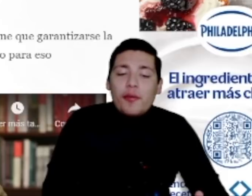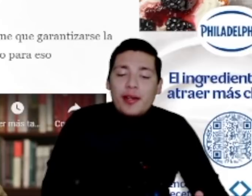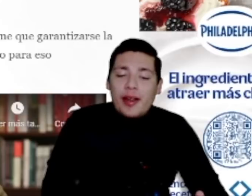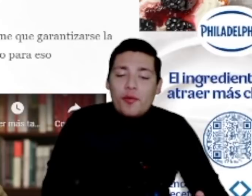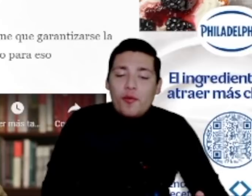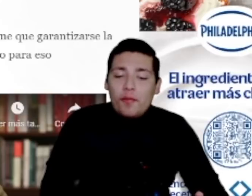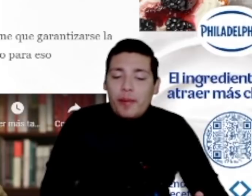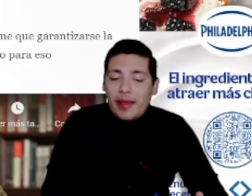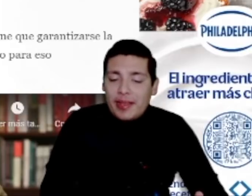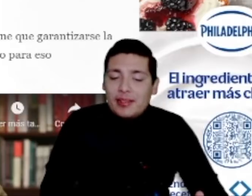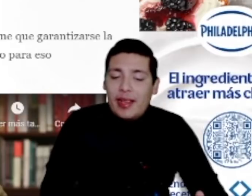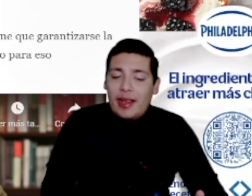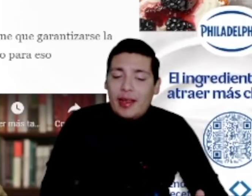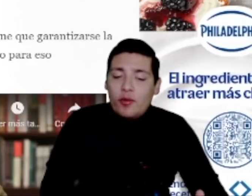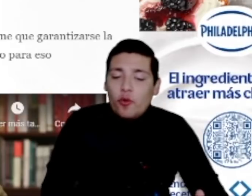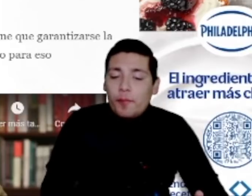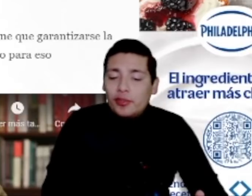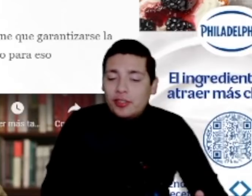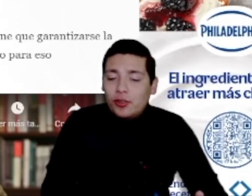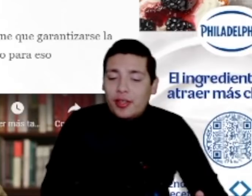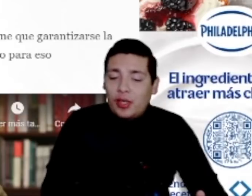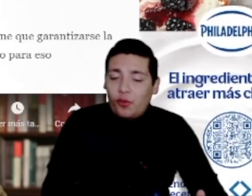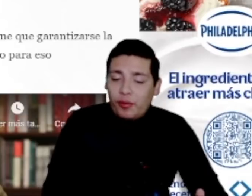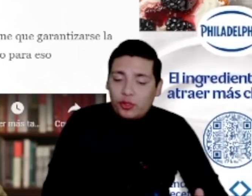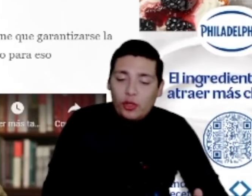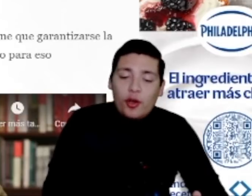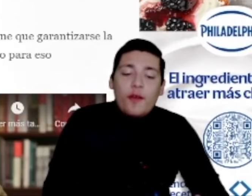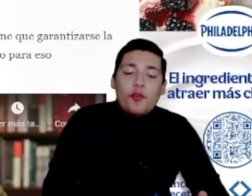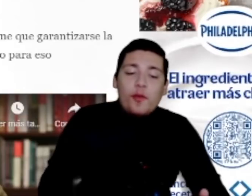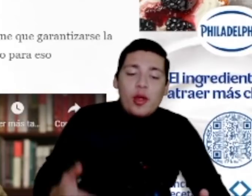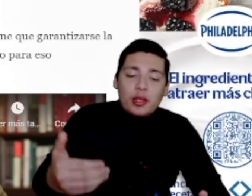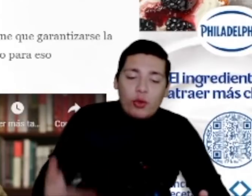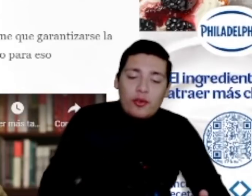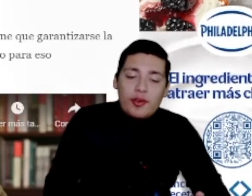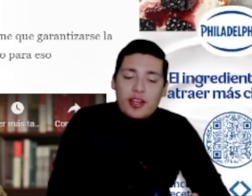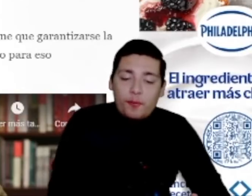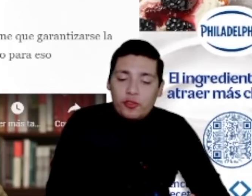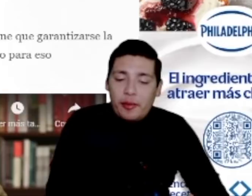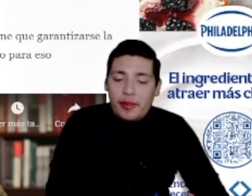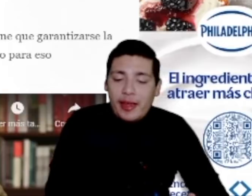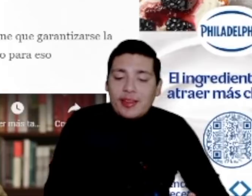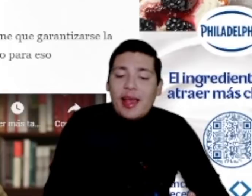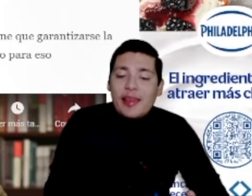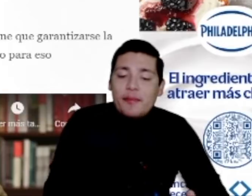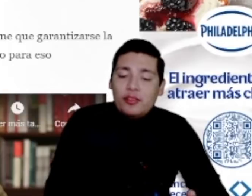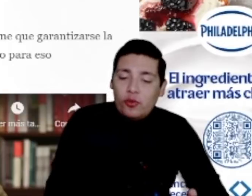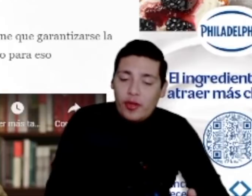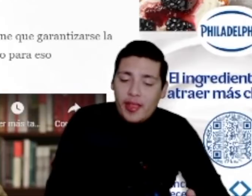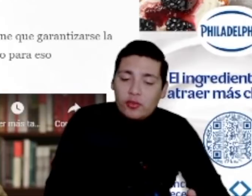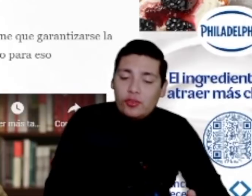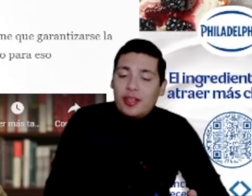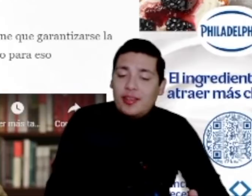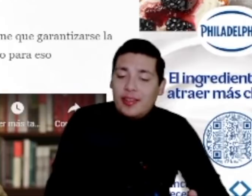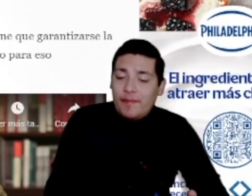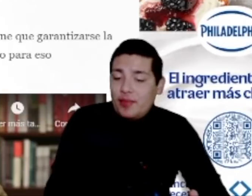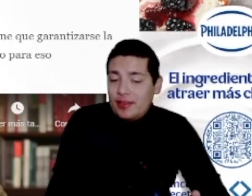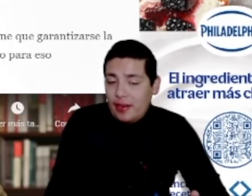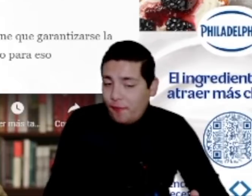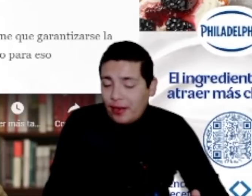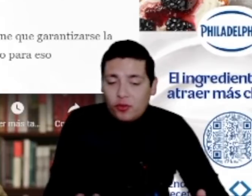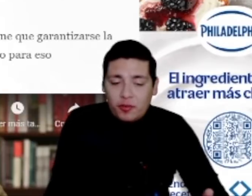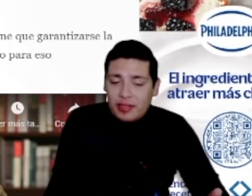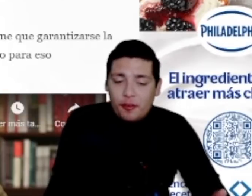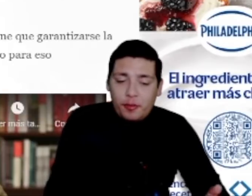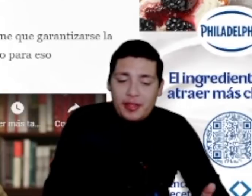puede gobernar un país en un proceso de transformación, no puedo actuar con irresponsabilidad. Además, con estos antecedentes